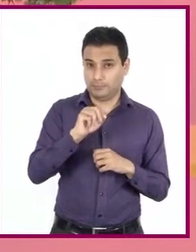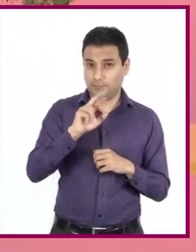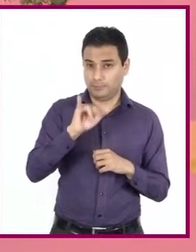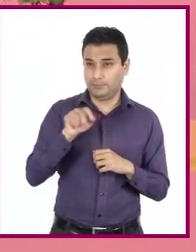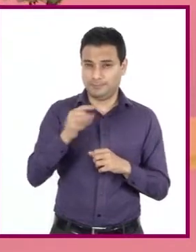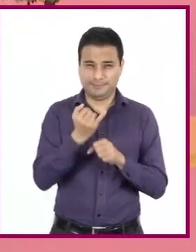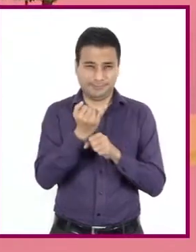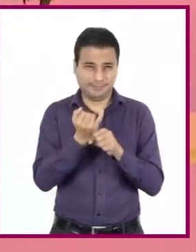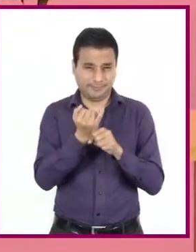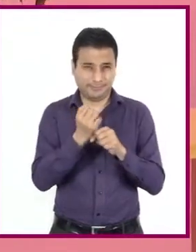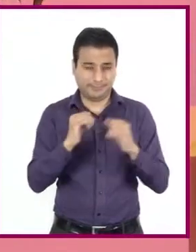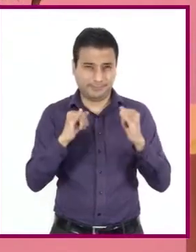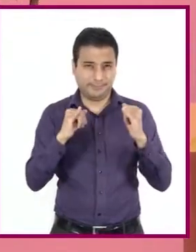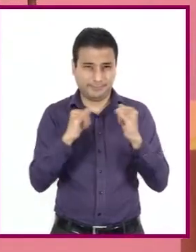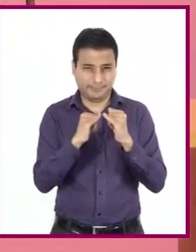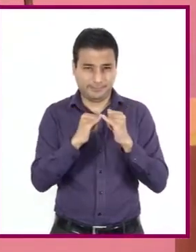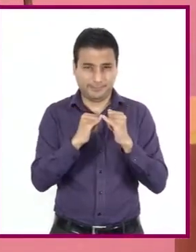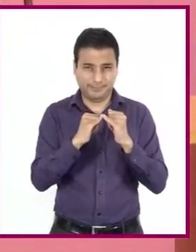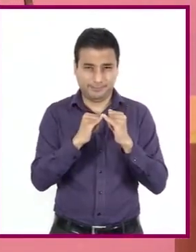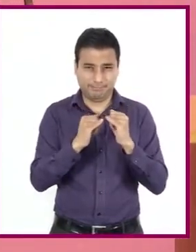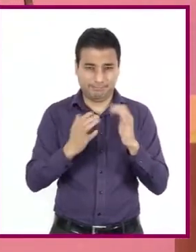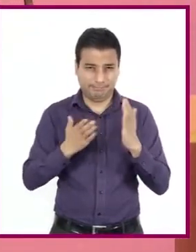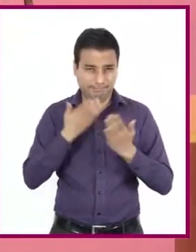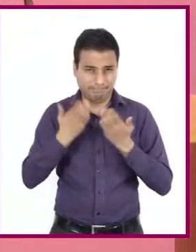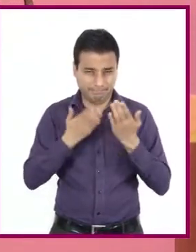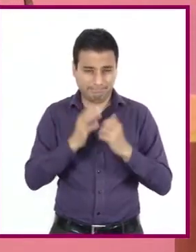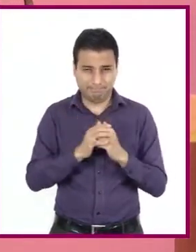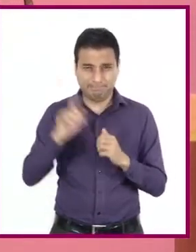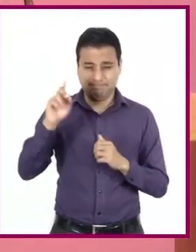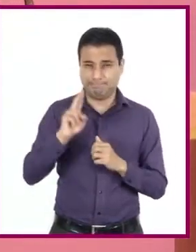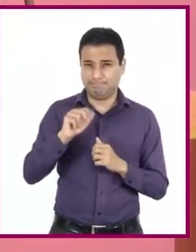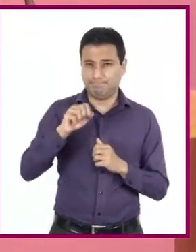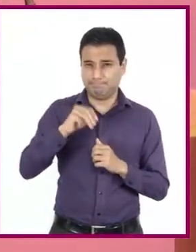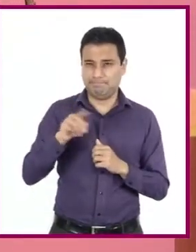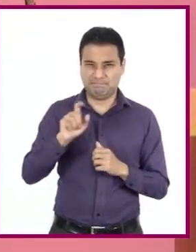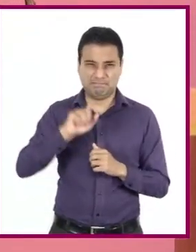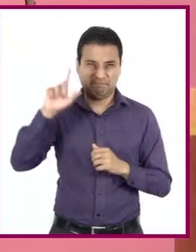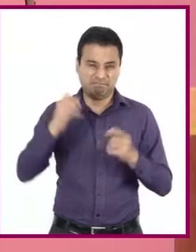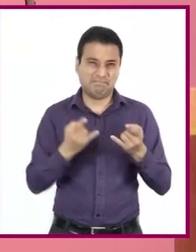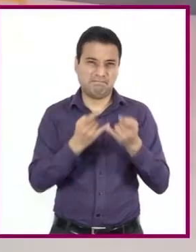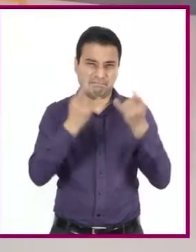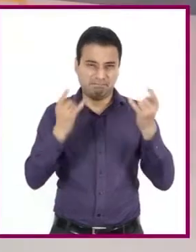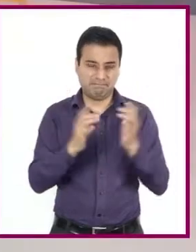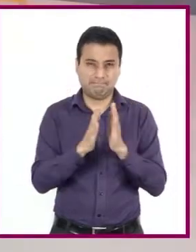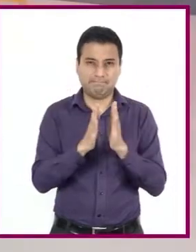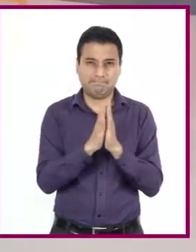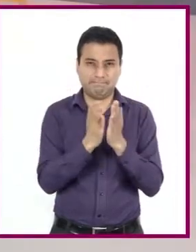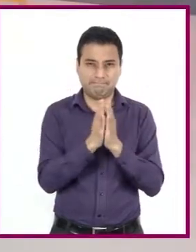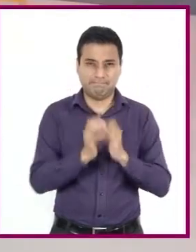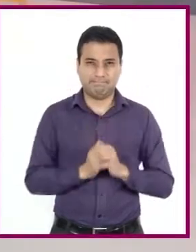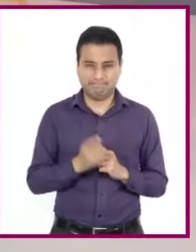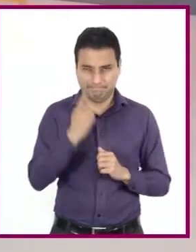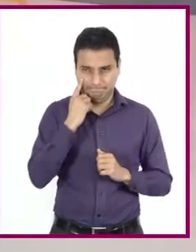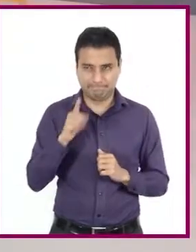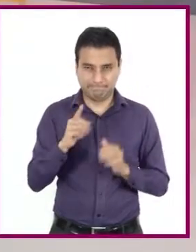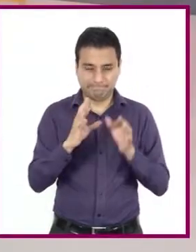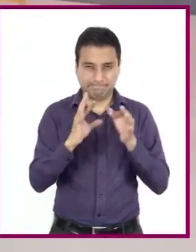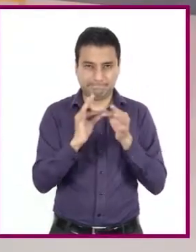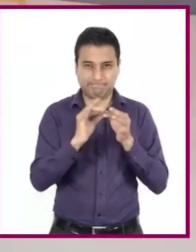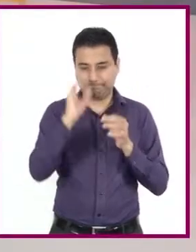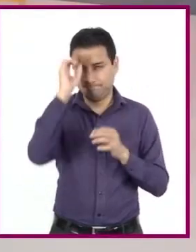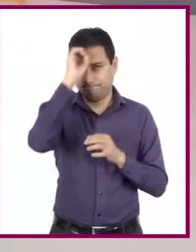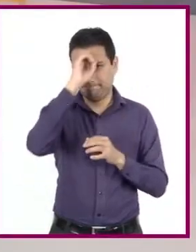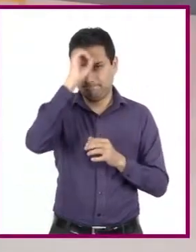investigadora del Instituto de Investigaciones Bibliográficas de la UNAM, especialista en historia del libro, la edición y la tipografía.